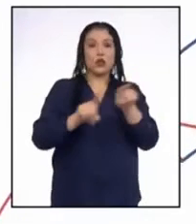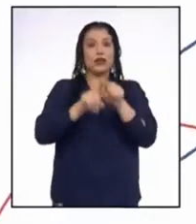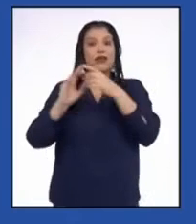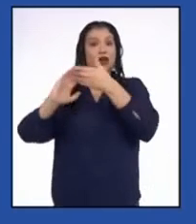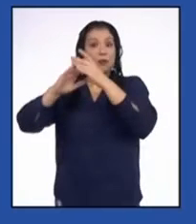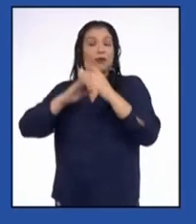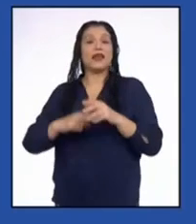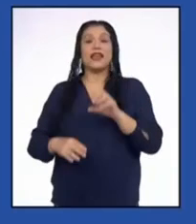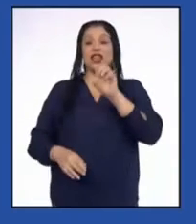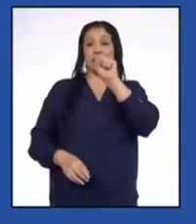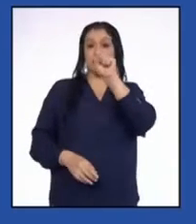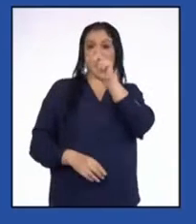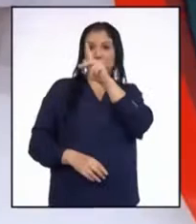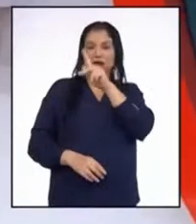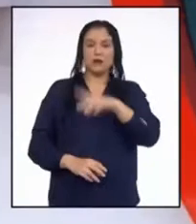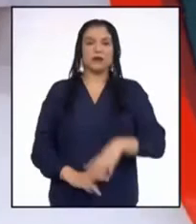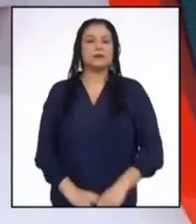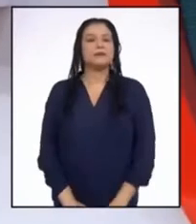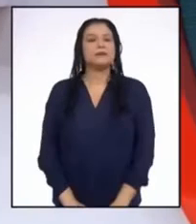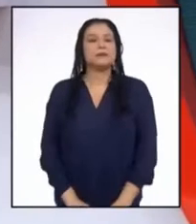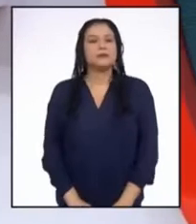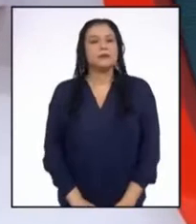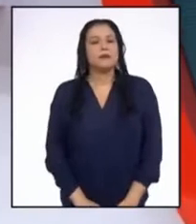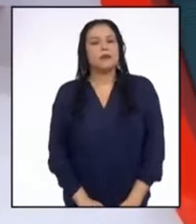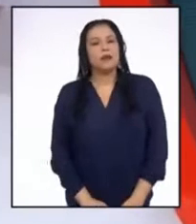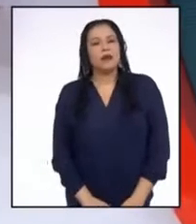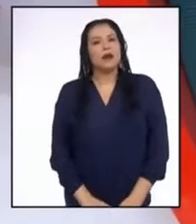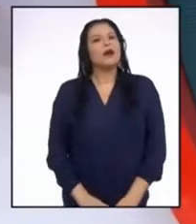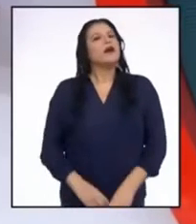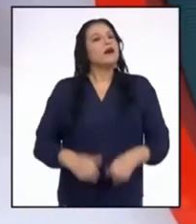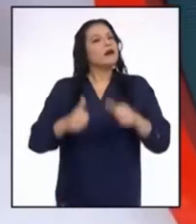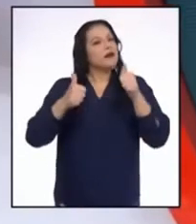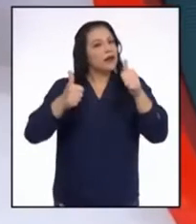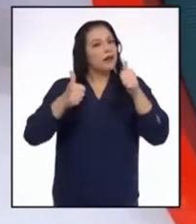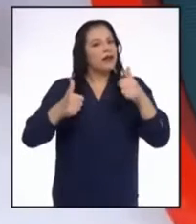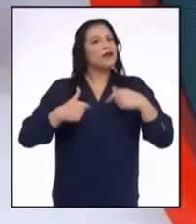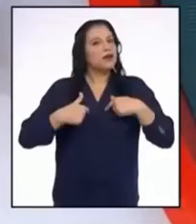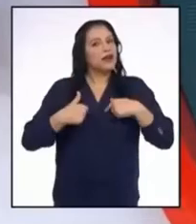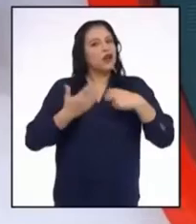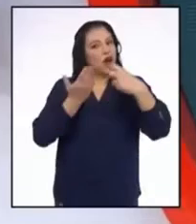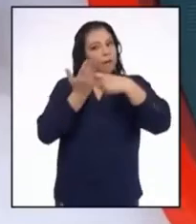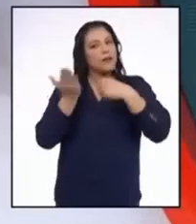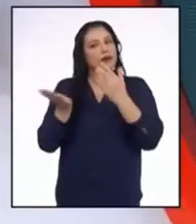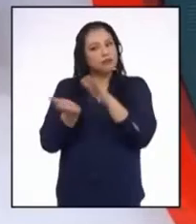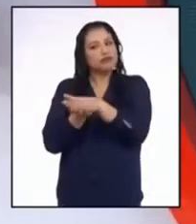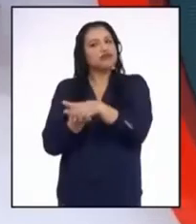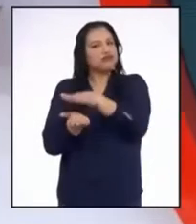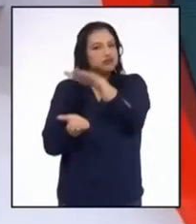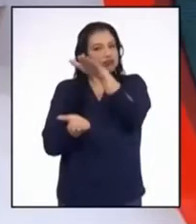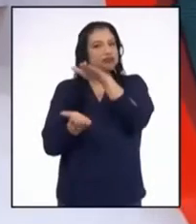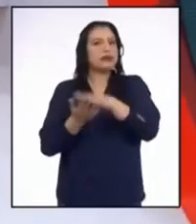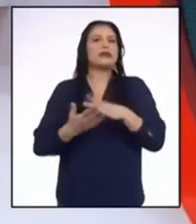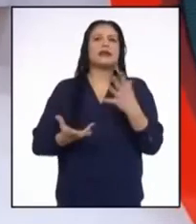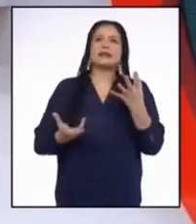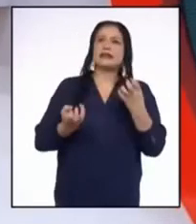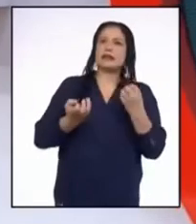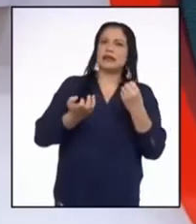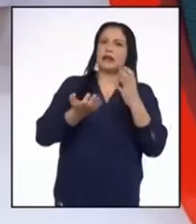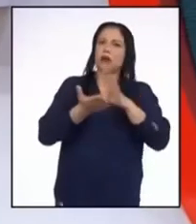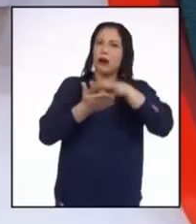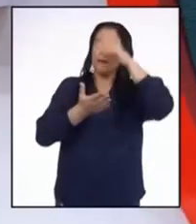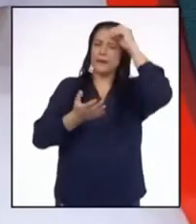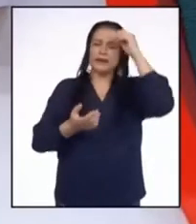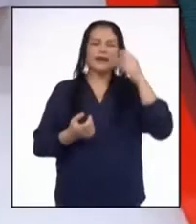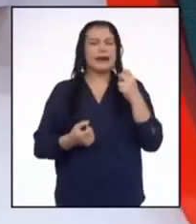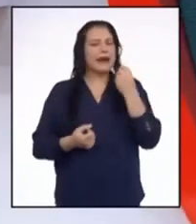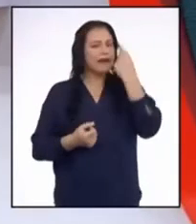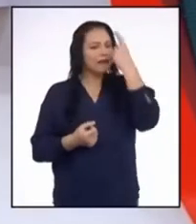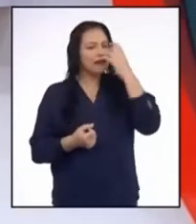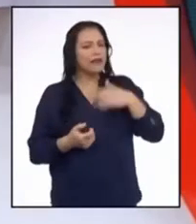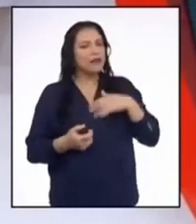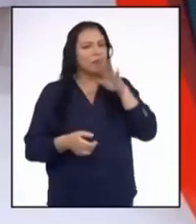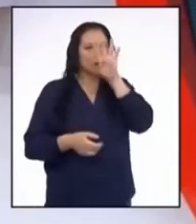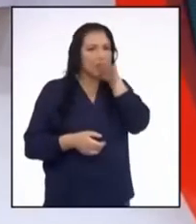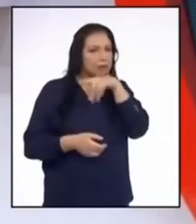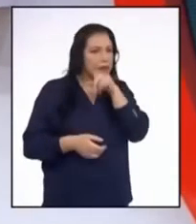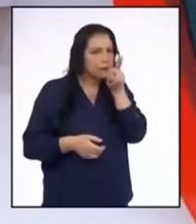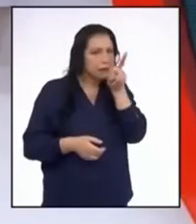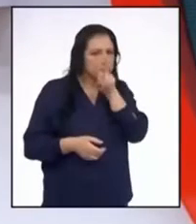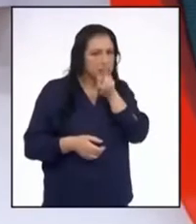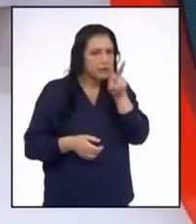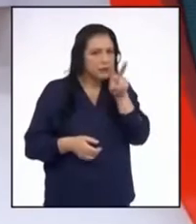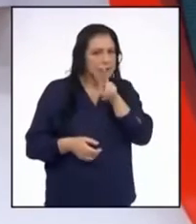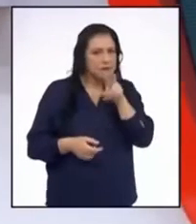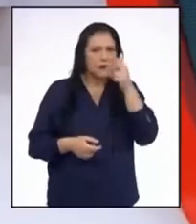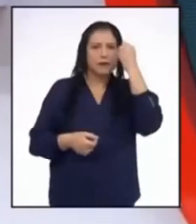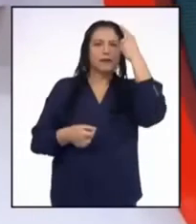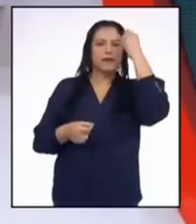Shipibo-Conibo. Qué bueno que ya tengo avanzado mi portafolio, aunque si quiero aprender a interpretar mis datos, a obtener